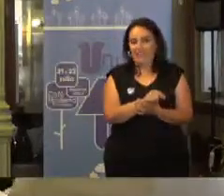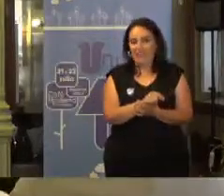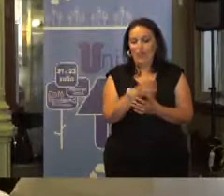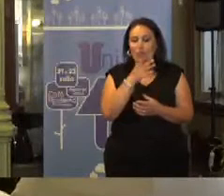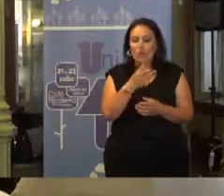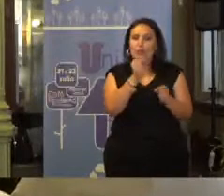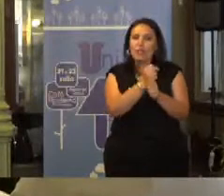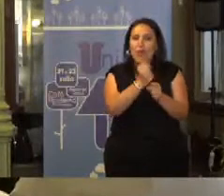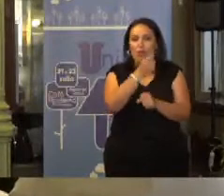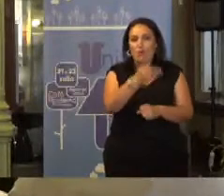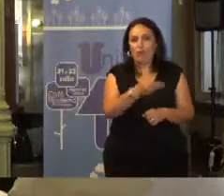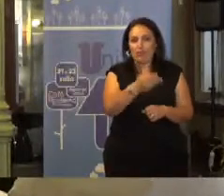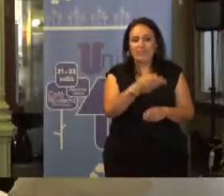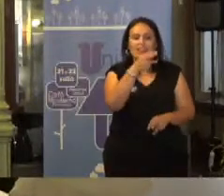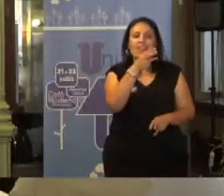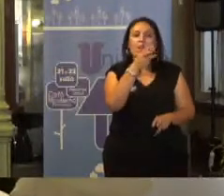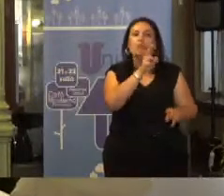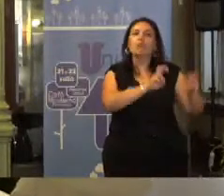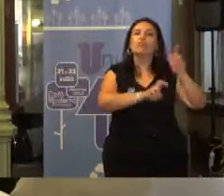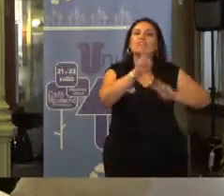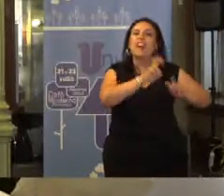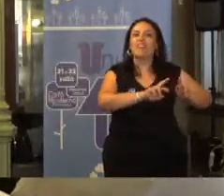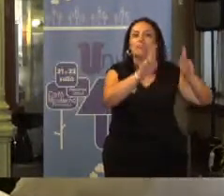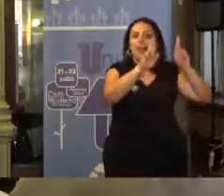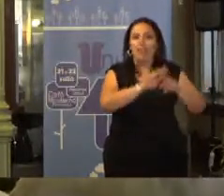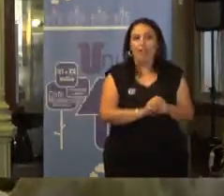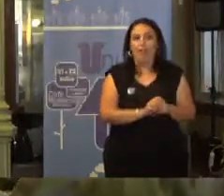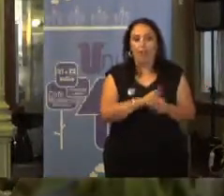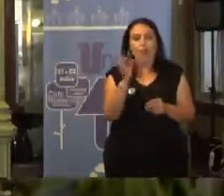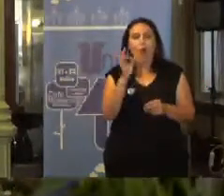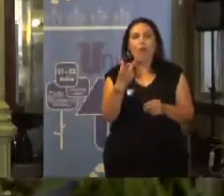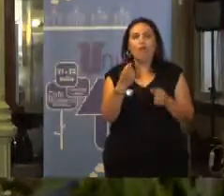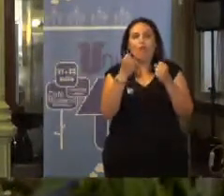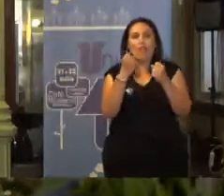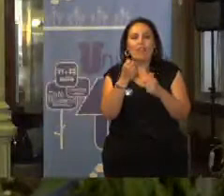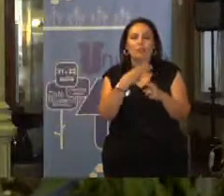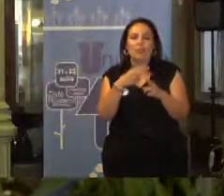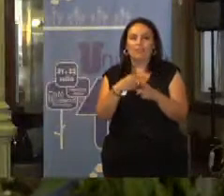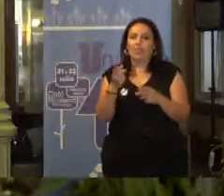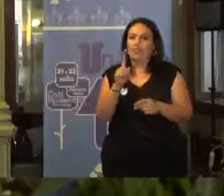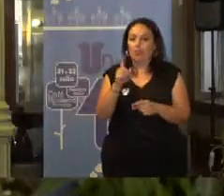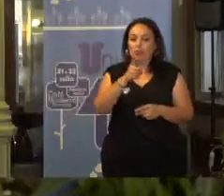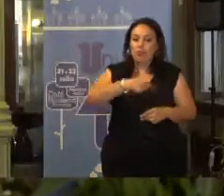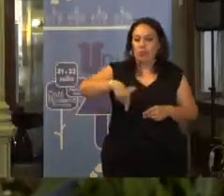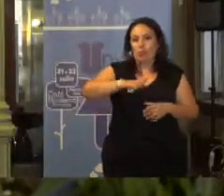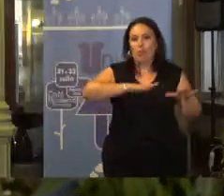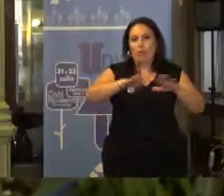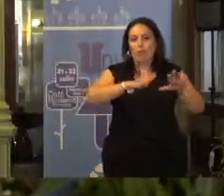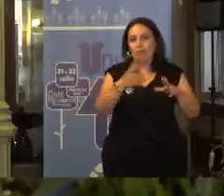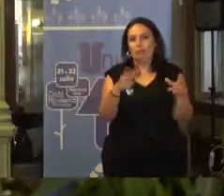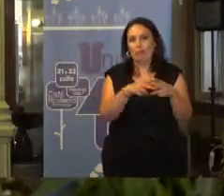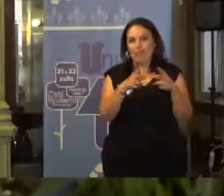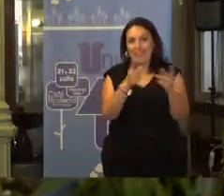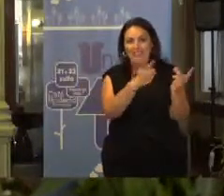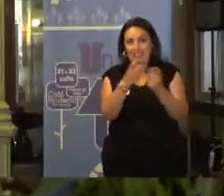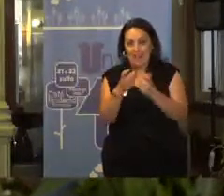buscar a esperanza non a podemos facer só en Marea, nin sequera as poden facer só as forzas políticas, precisamos os movementos sociais. Pero, como non o podemos facer